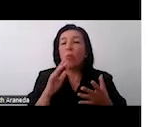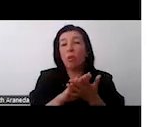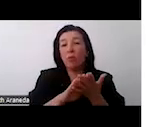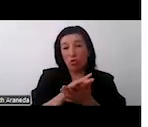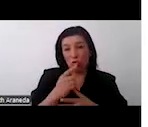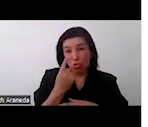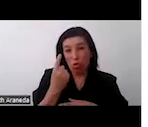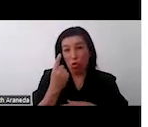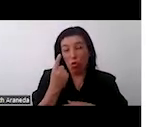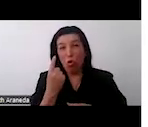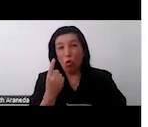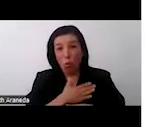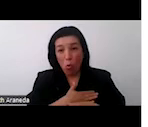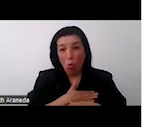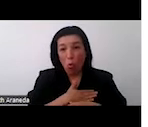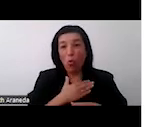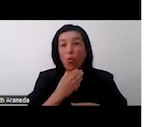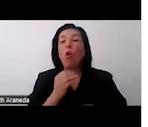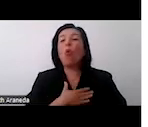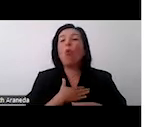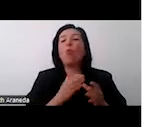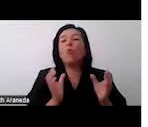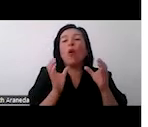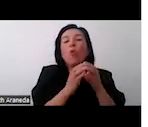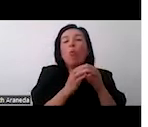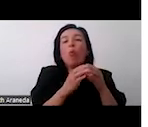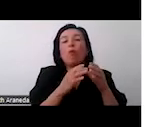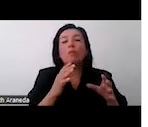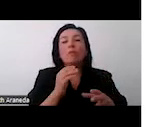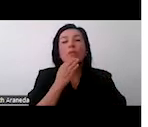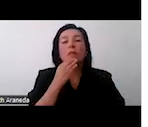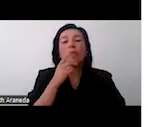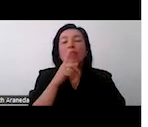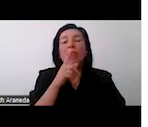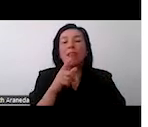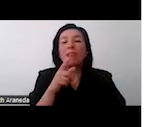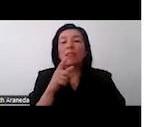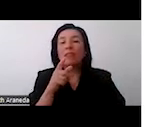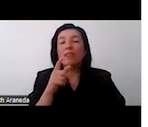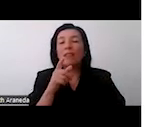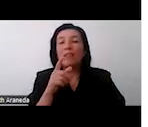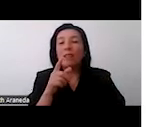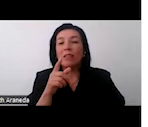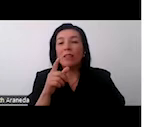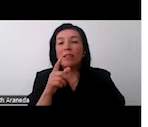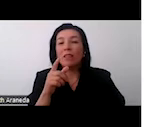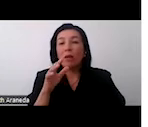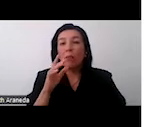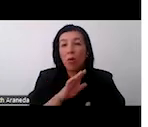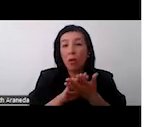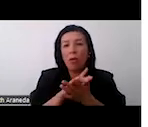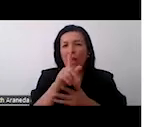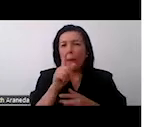o se comporta más en grupo, cuál es su estado de conservación, que en este caso felizmente es de preocupación